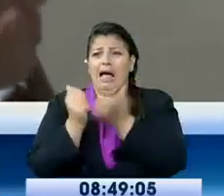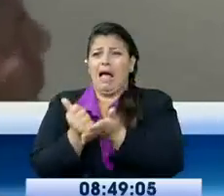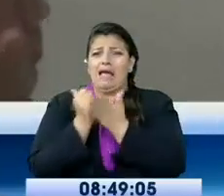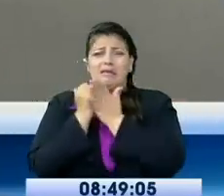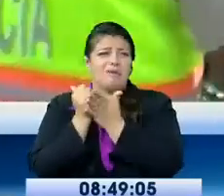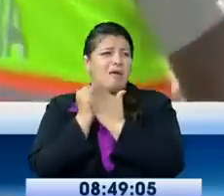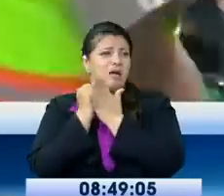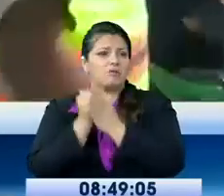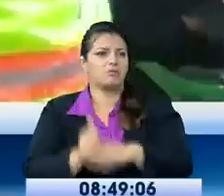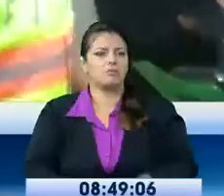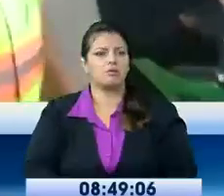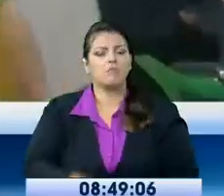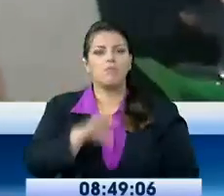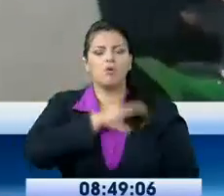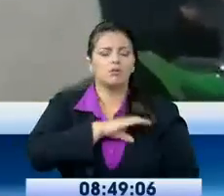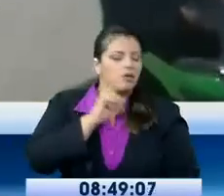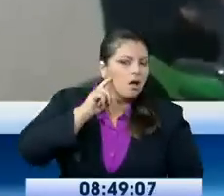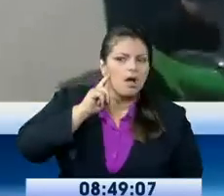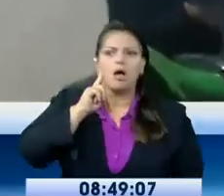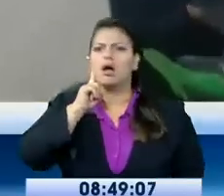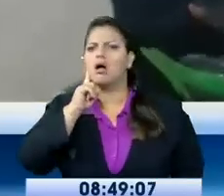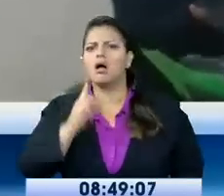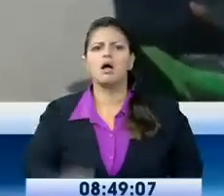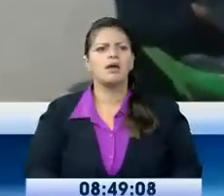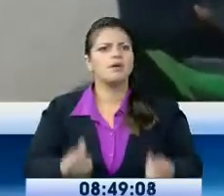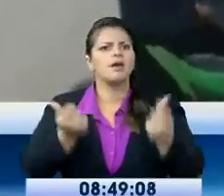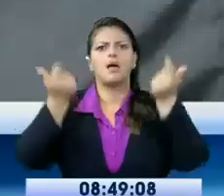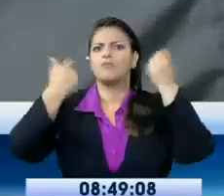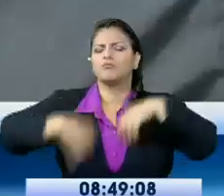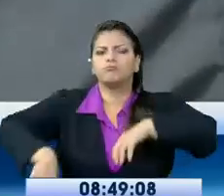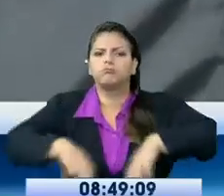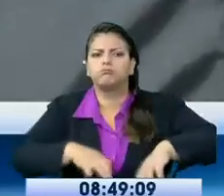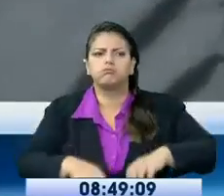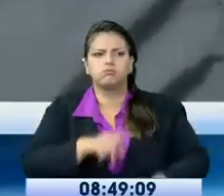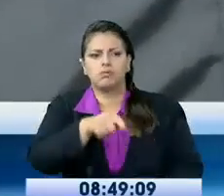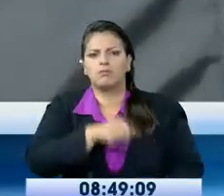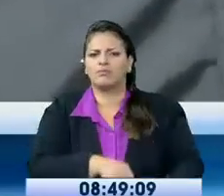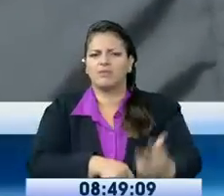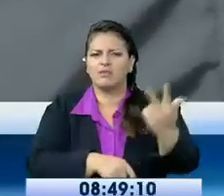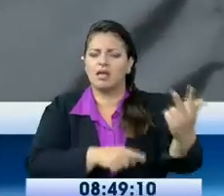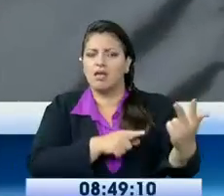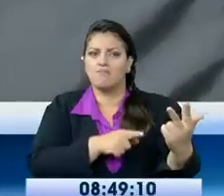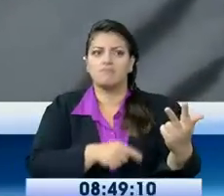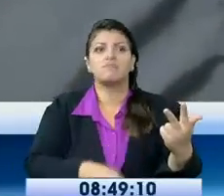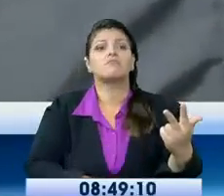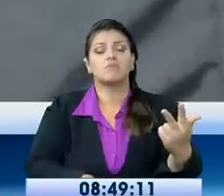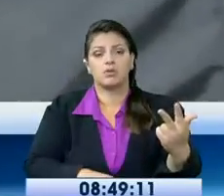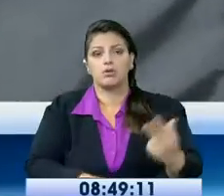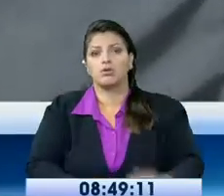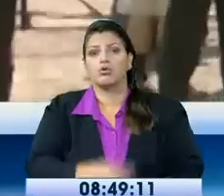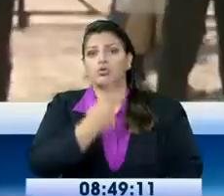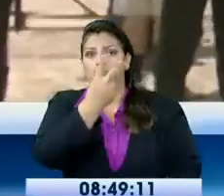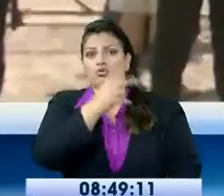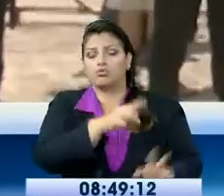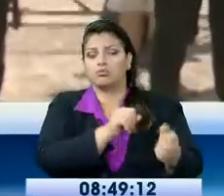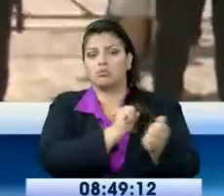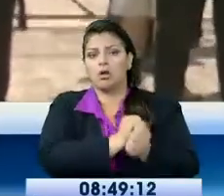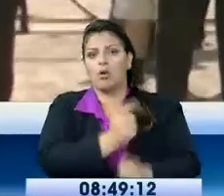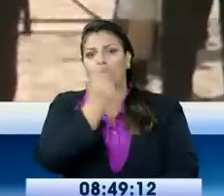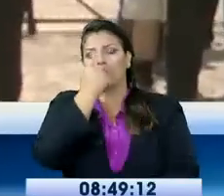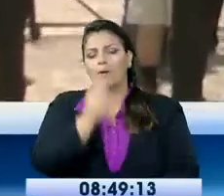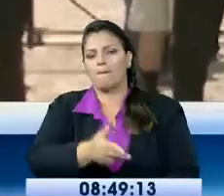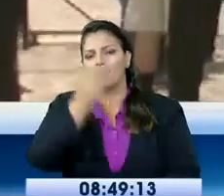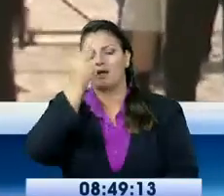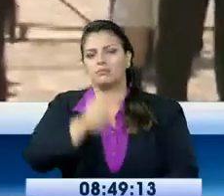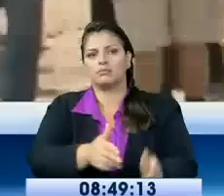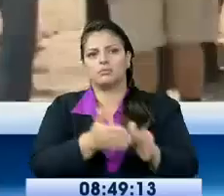inmediatamente actúan y repelen una agresión letal, produciéndose un deceso. Los detenidos son